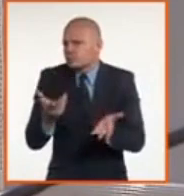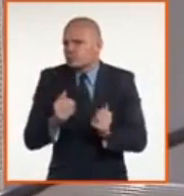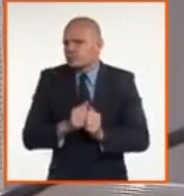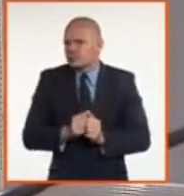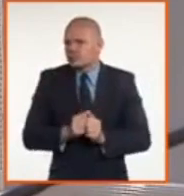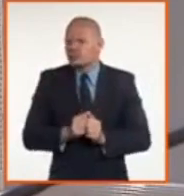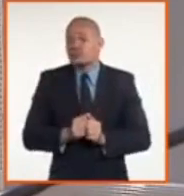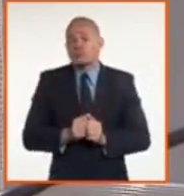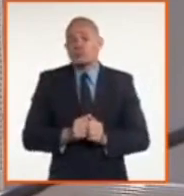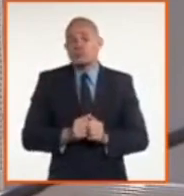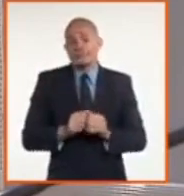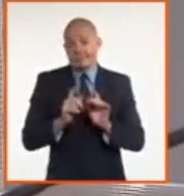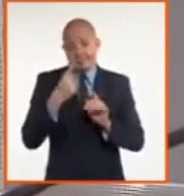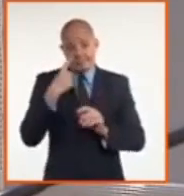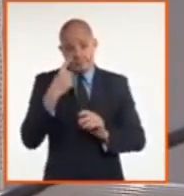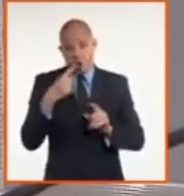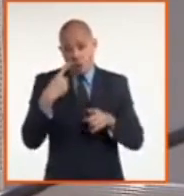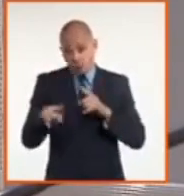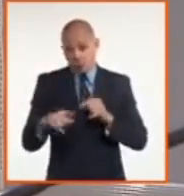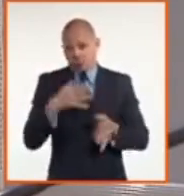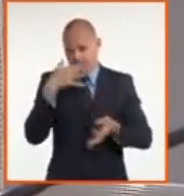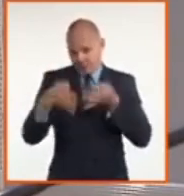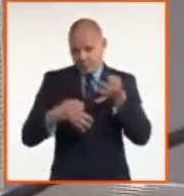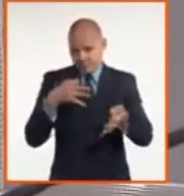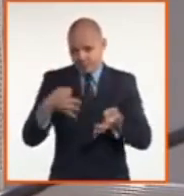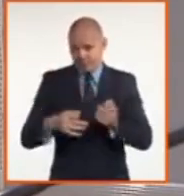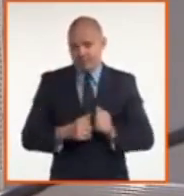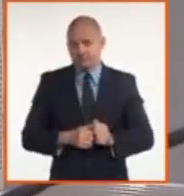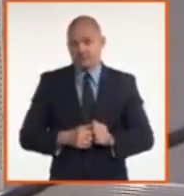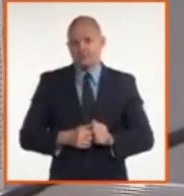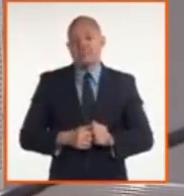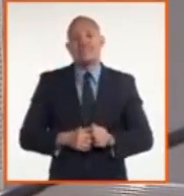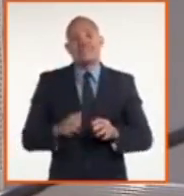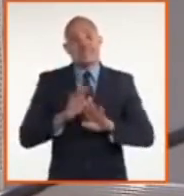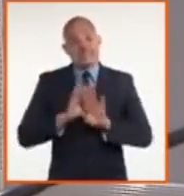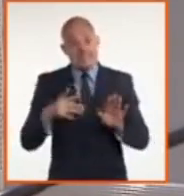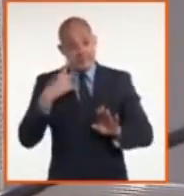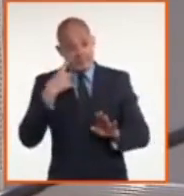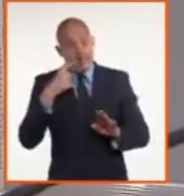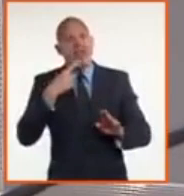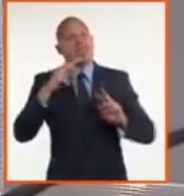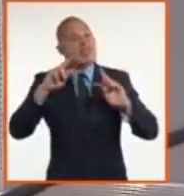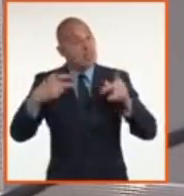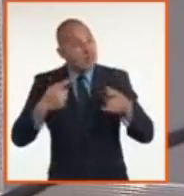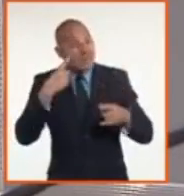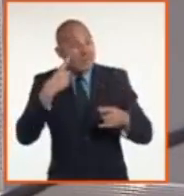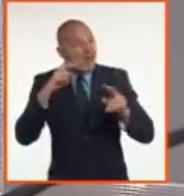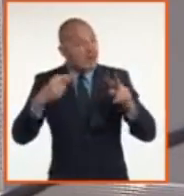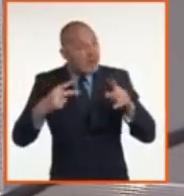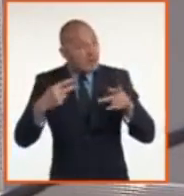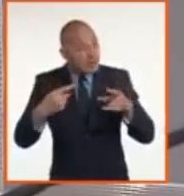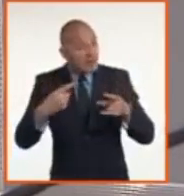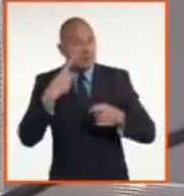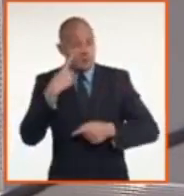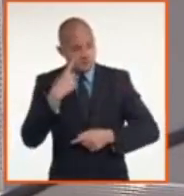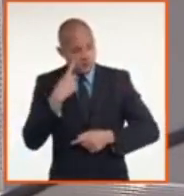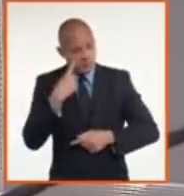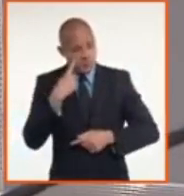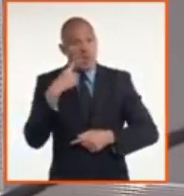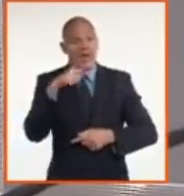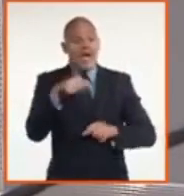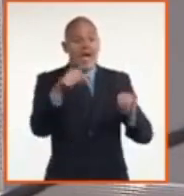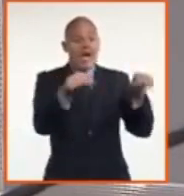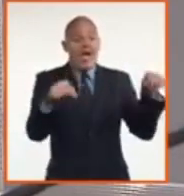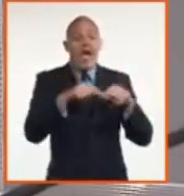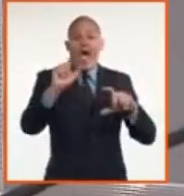que teniendo en cuenta que acá de acá solamente venden efectivos porque son las condiciones que tienen para hacer esa operación si una